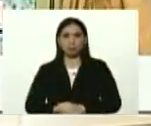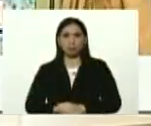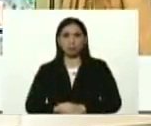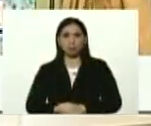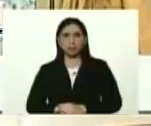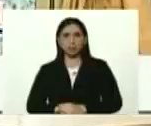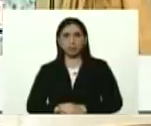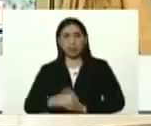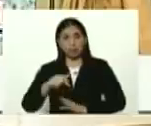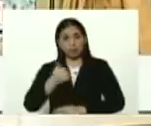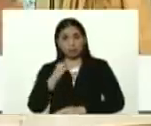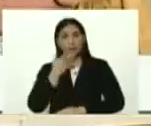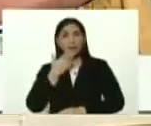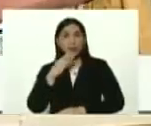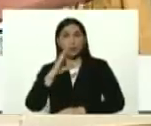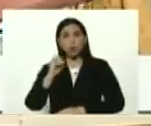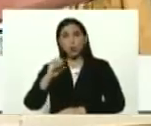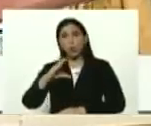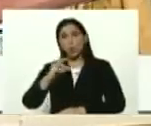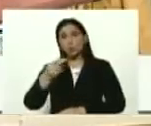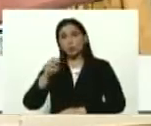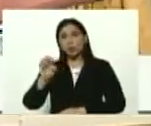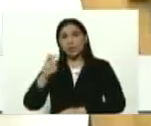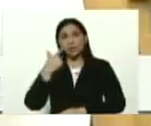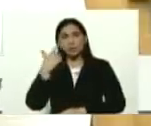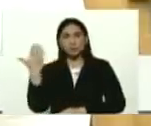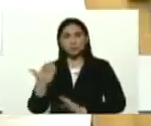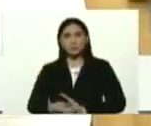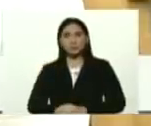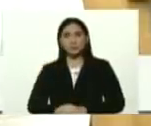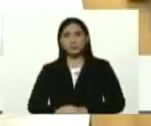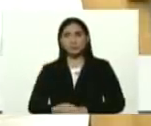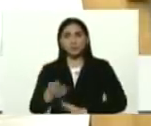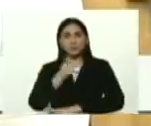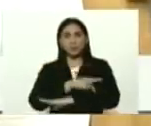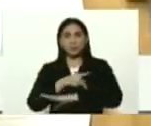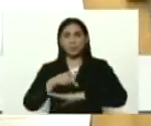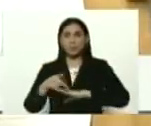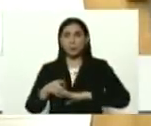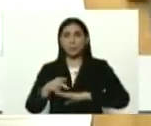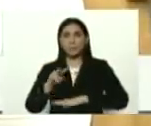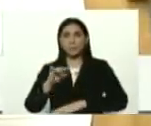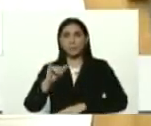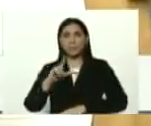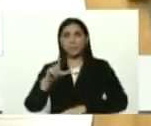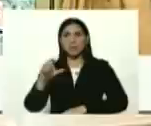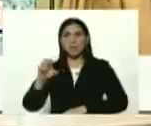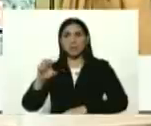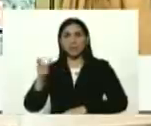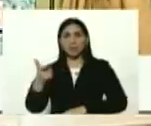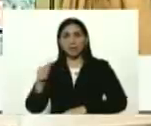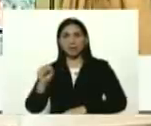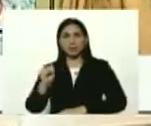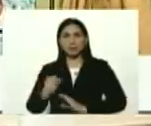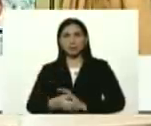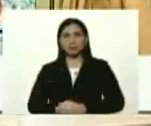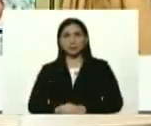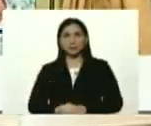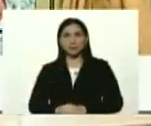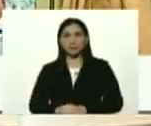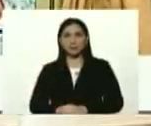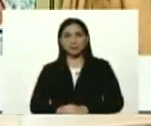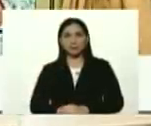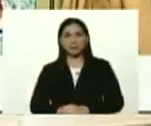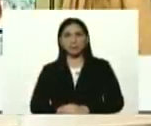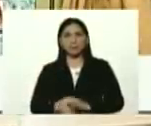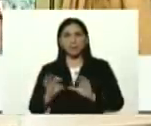Aquí está, fíjense, en coche, mi parroquia, tu parroquia, Asia, la parroquia de los Villegas Polhat, de